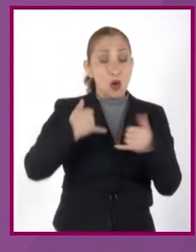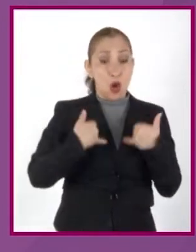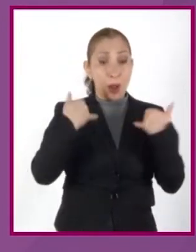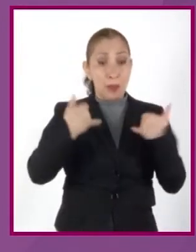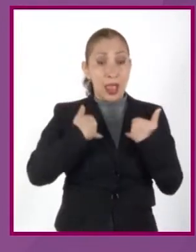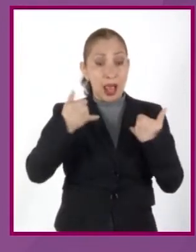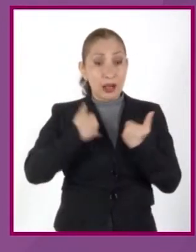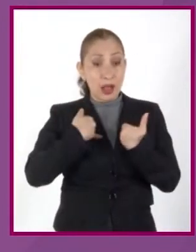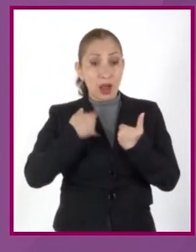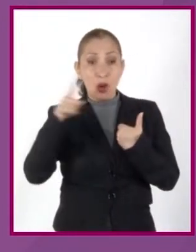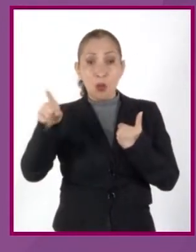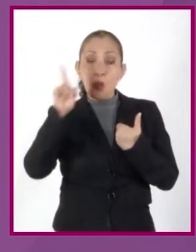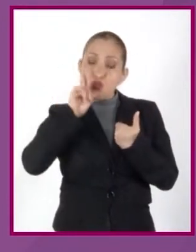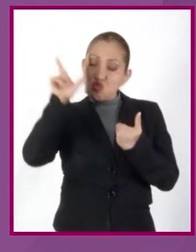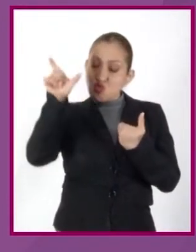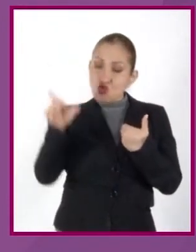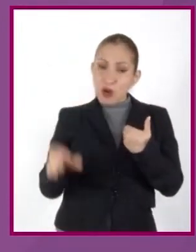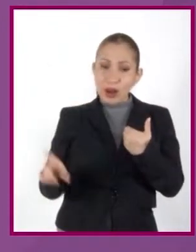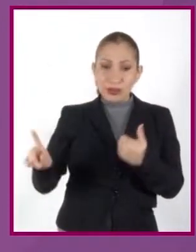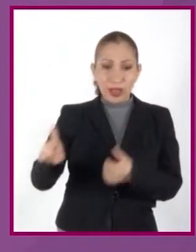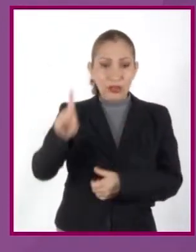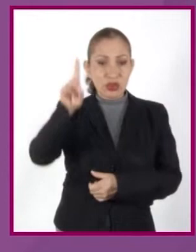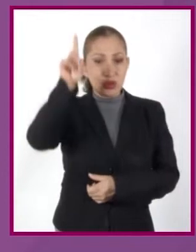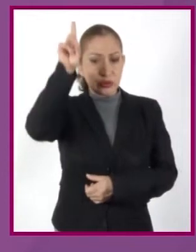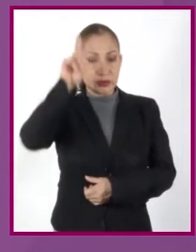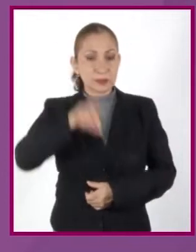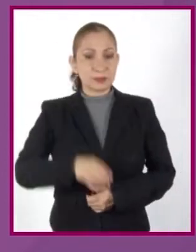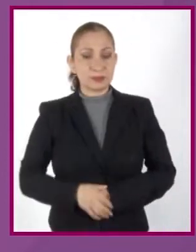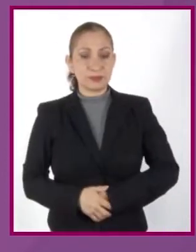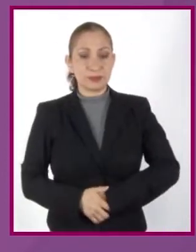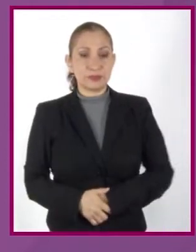namang haman, ima wat.